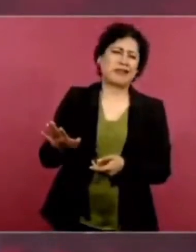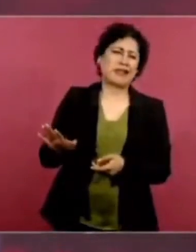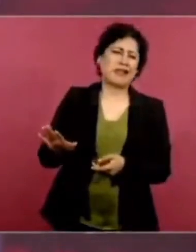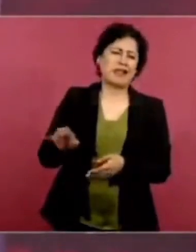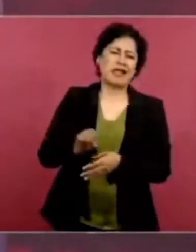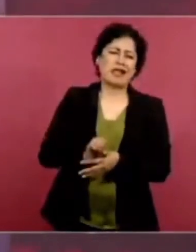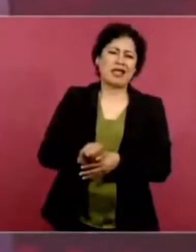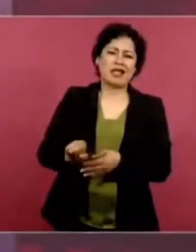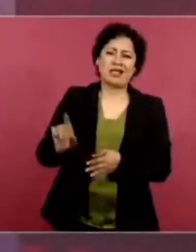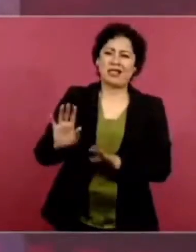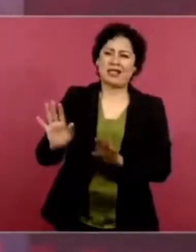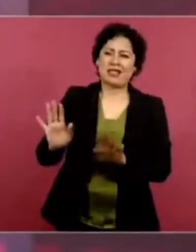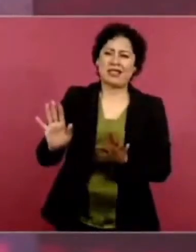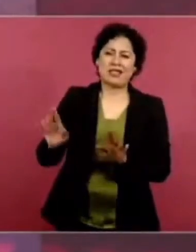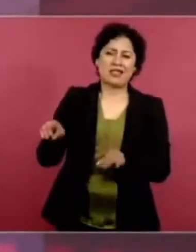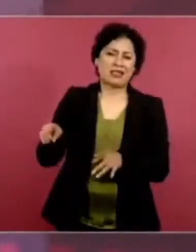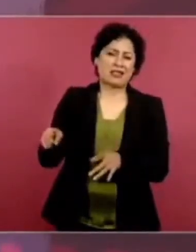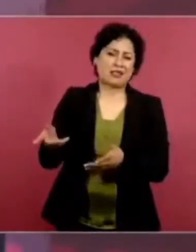O sea,